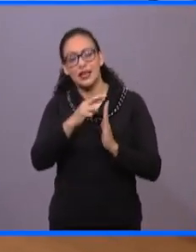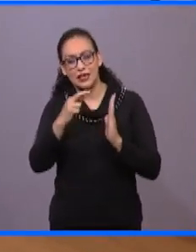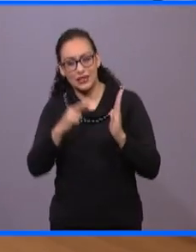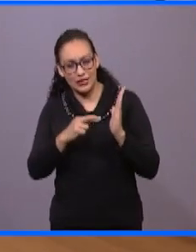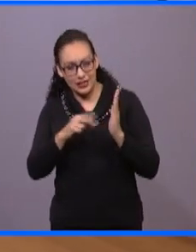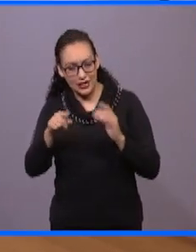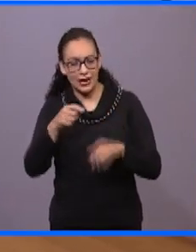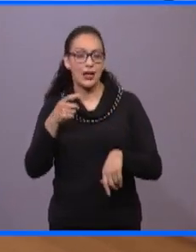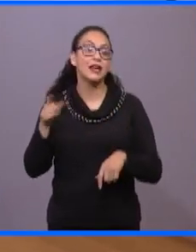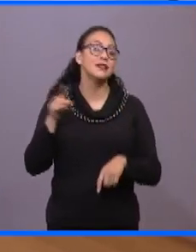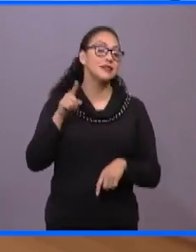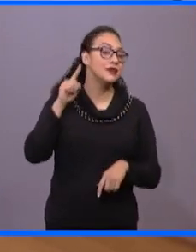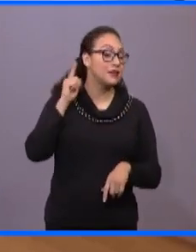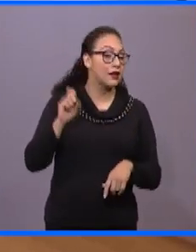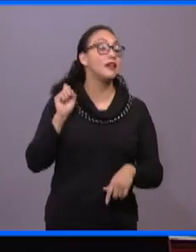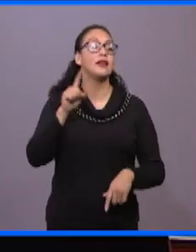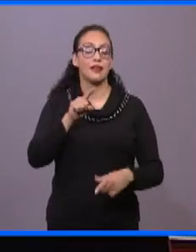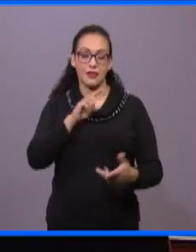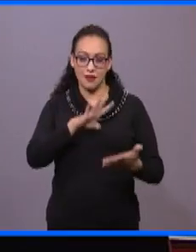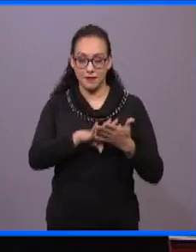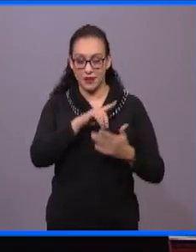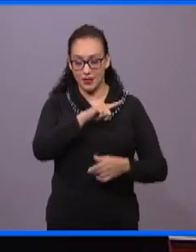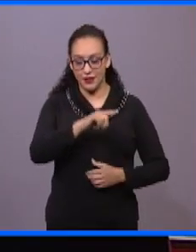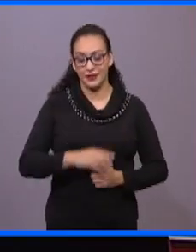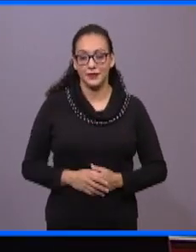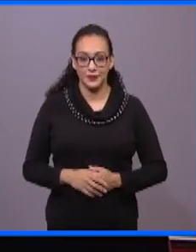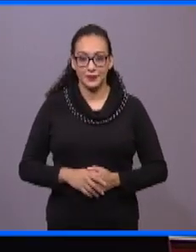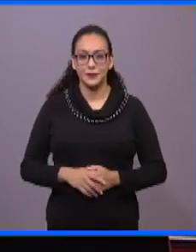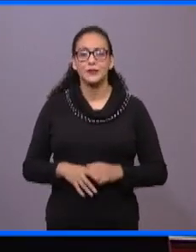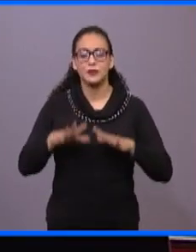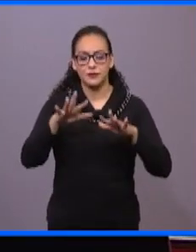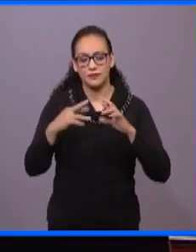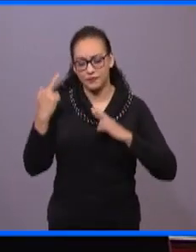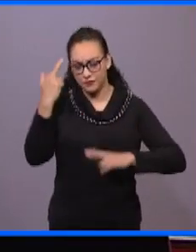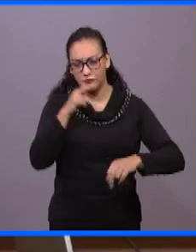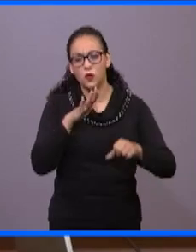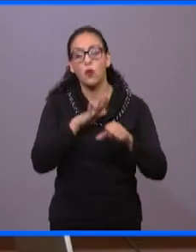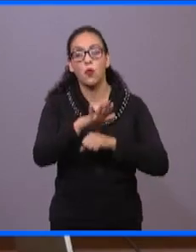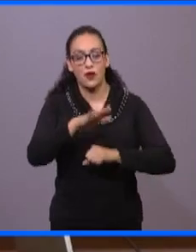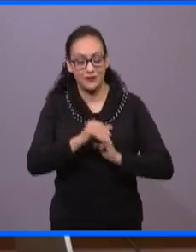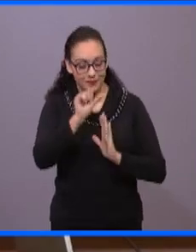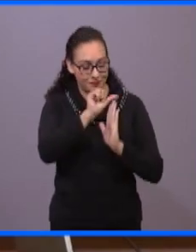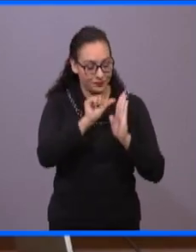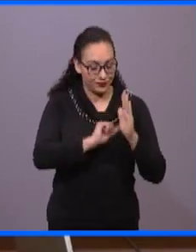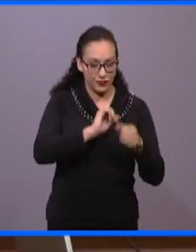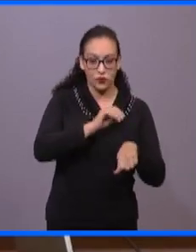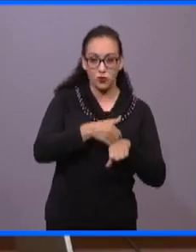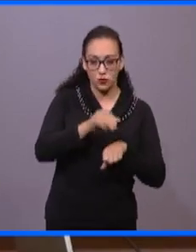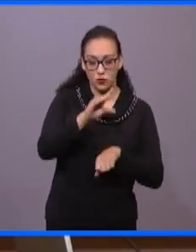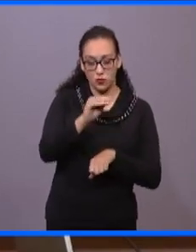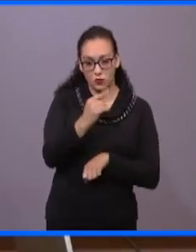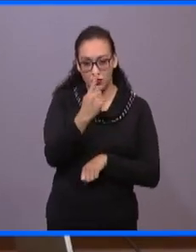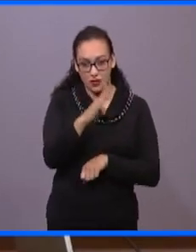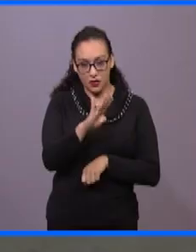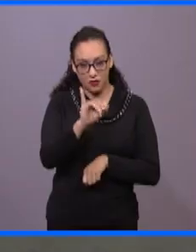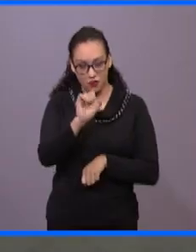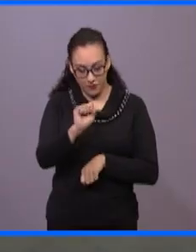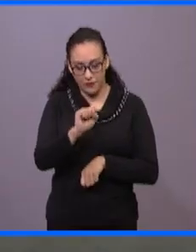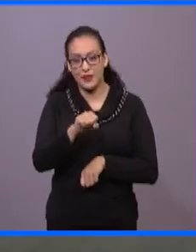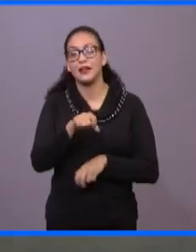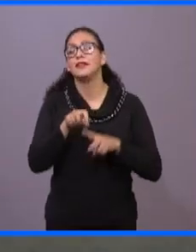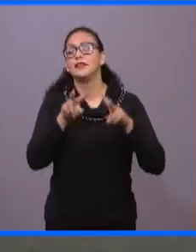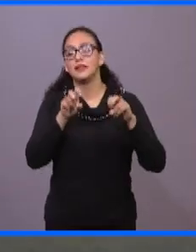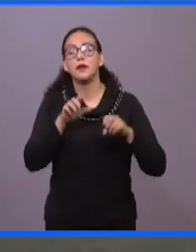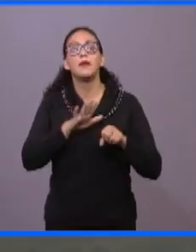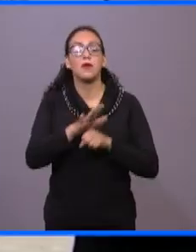y Urbano de Zacatecas. El Pleno de la Corte declaró válido el artículo 91 bis del Código Territorial y Urbano